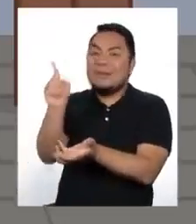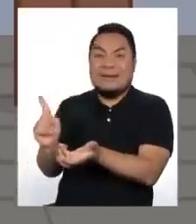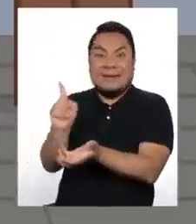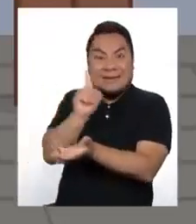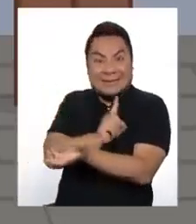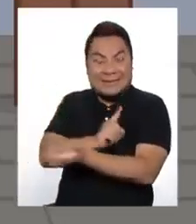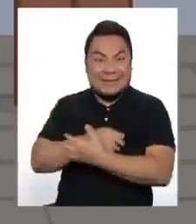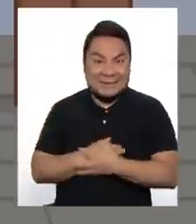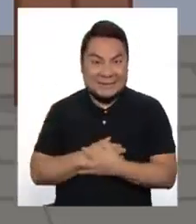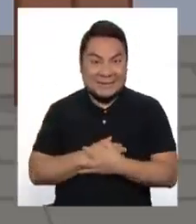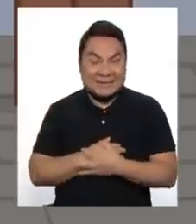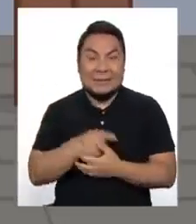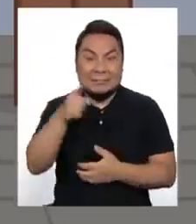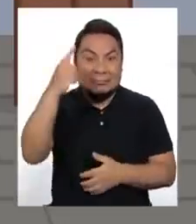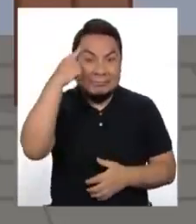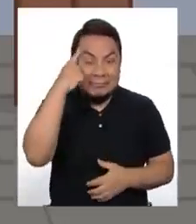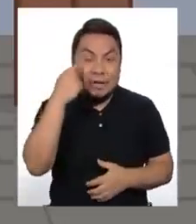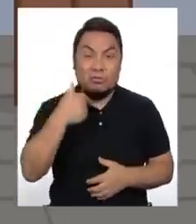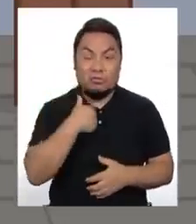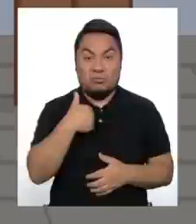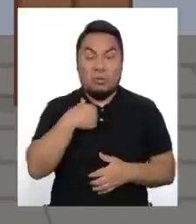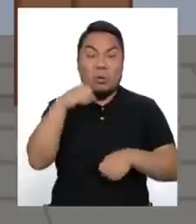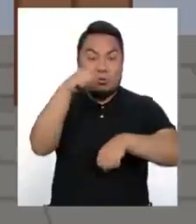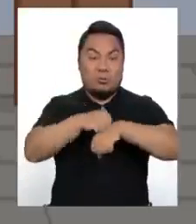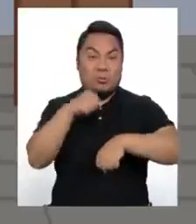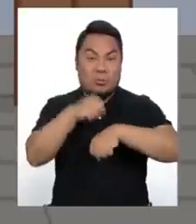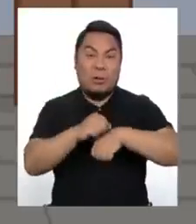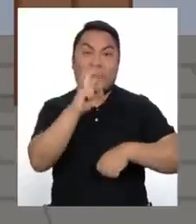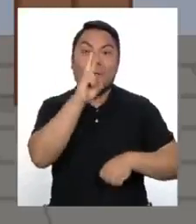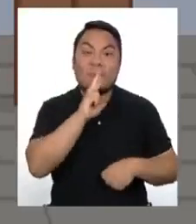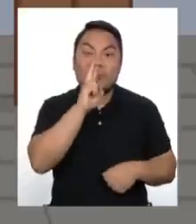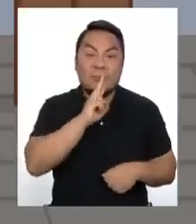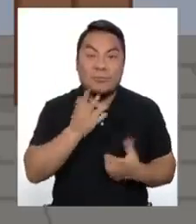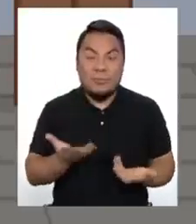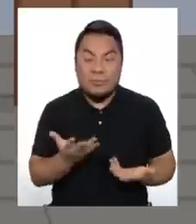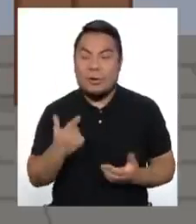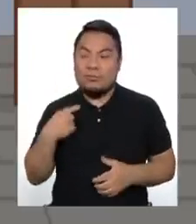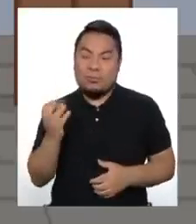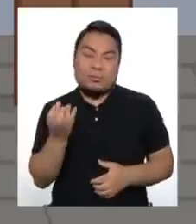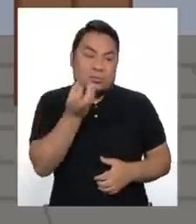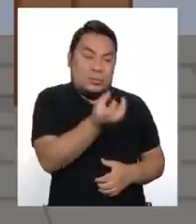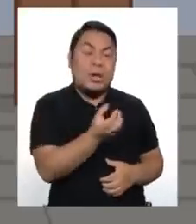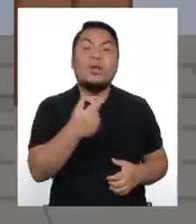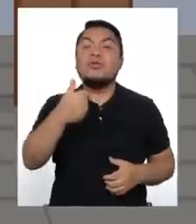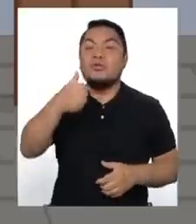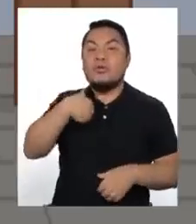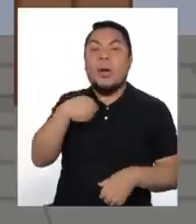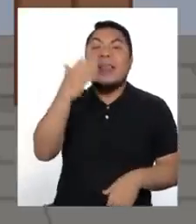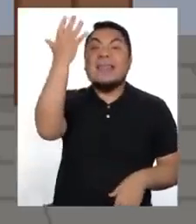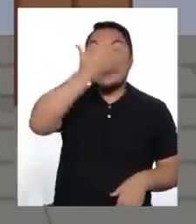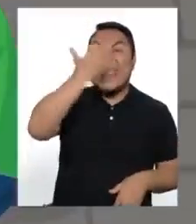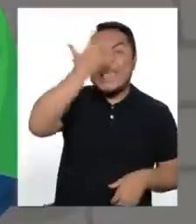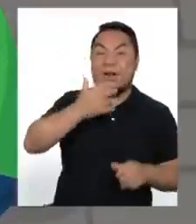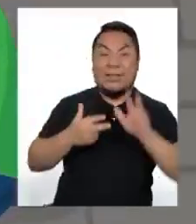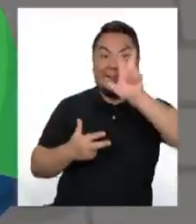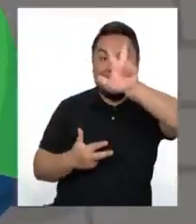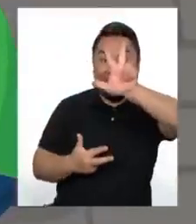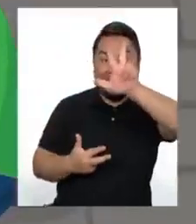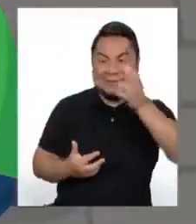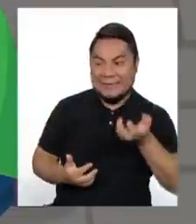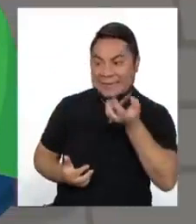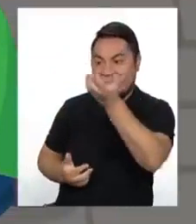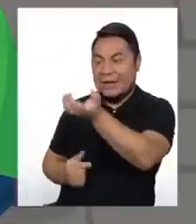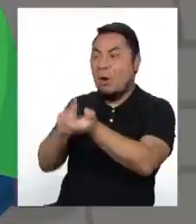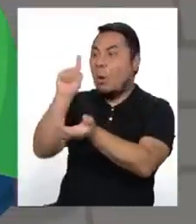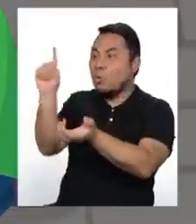¿Qué les parece, chicos, una piedra roja a cambio de 3 piedras negras? A Tomás le ha